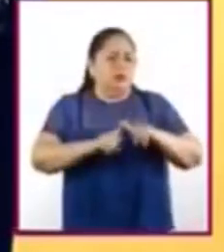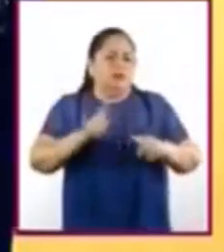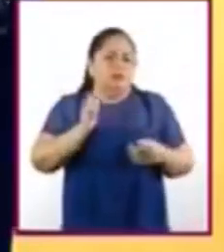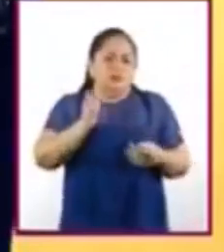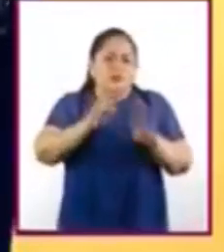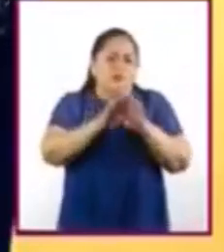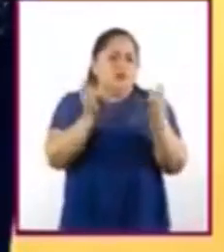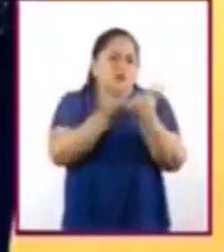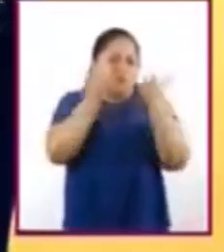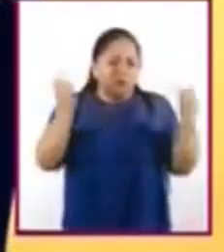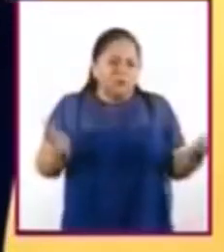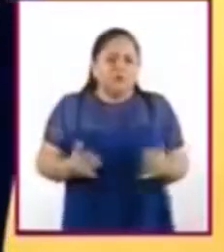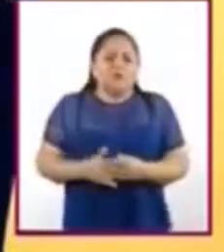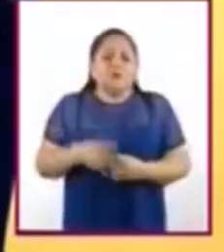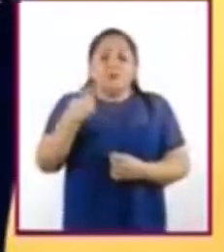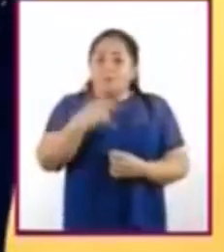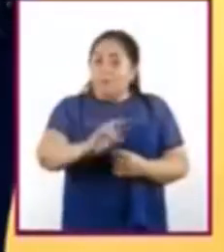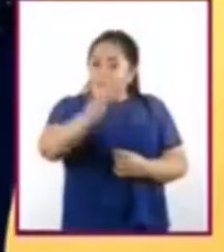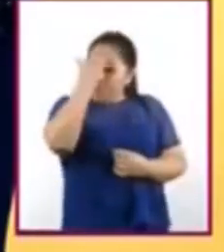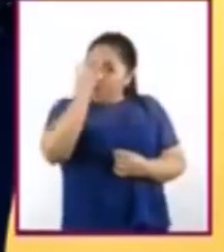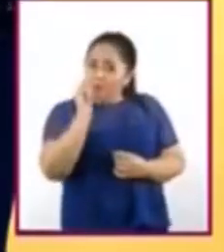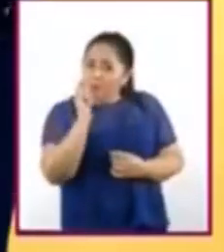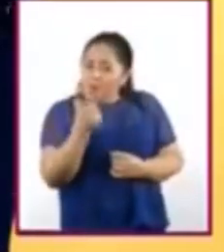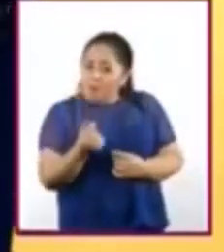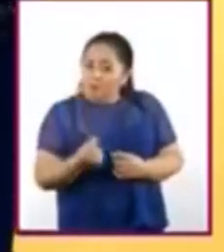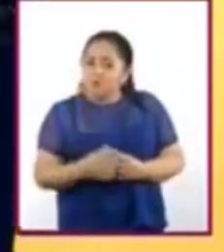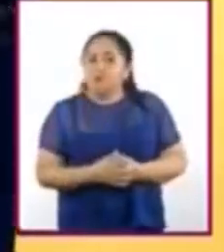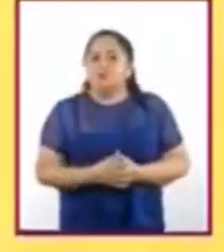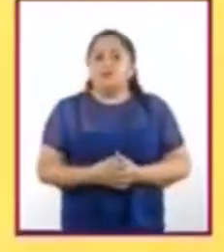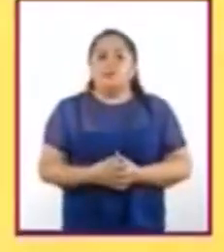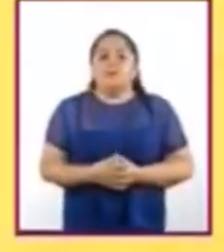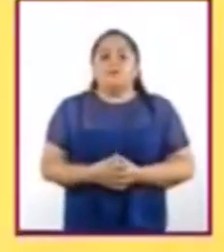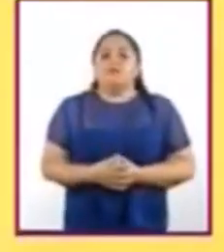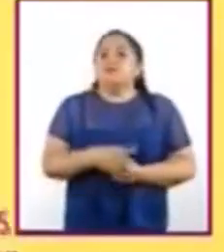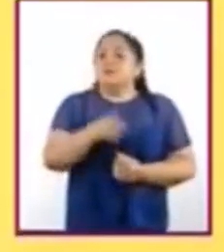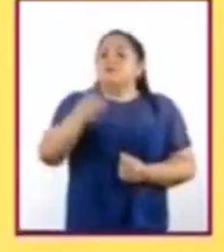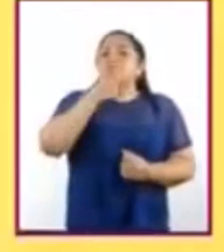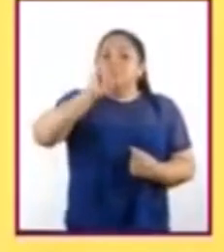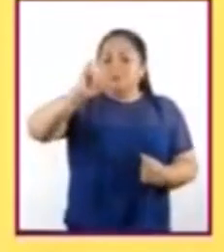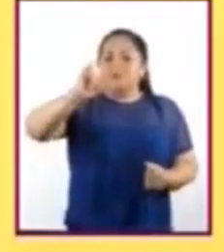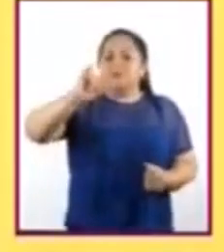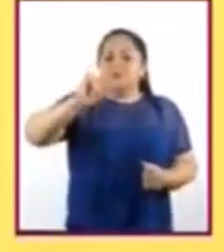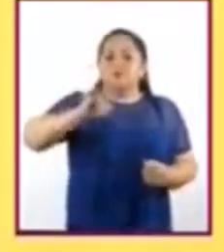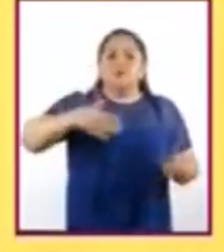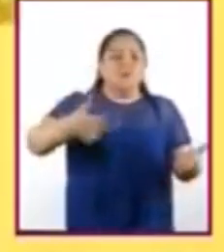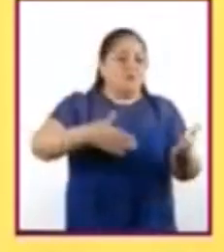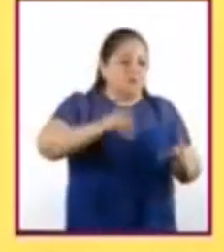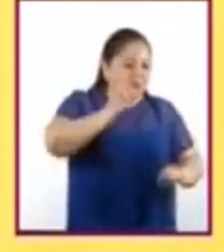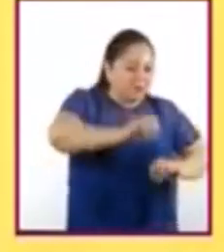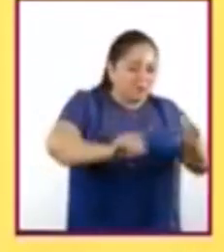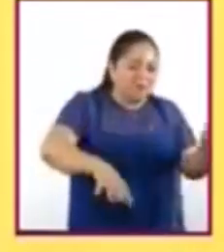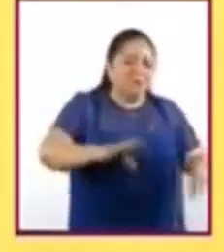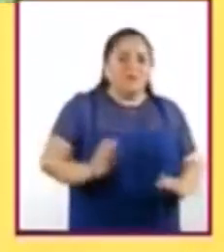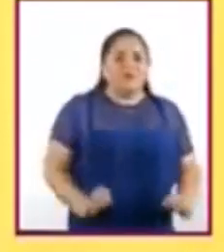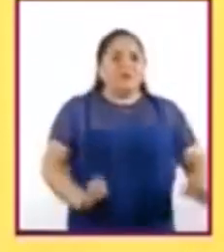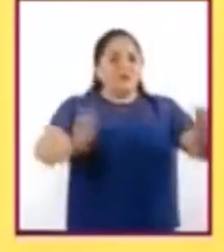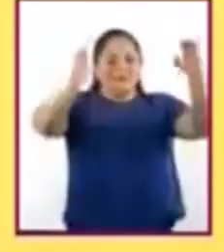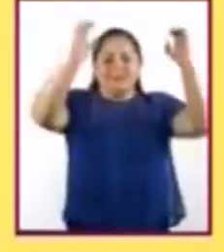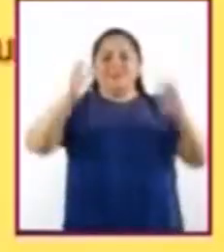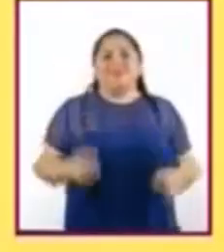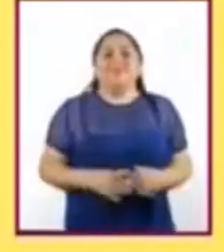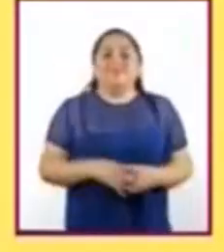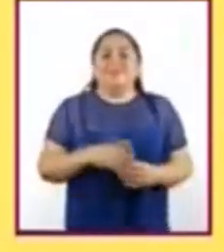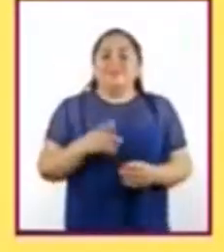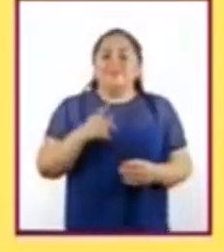fuentes históricas. ¿Recuerdan algunas? Sí, objetos de cocina, edificios,